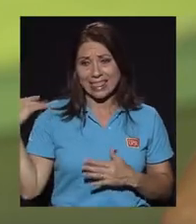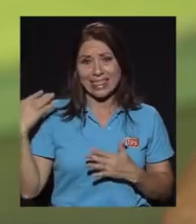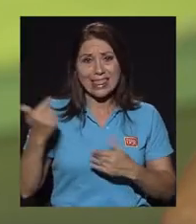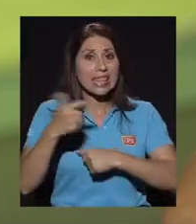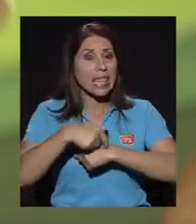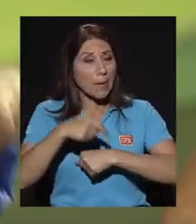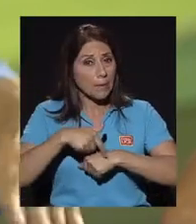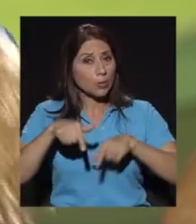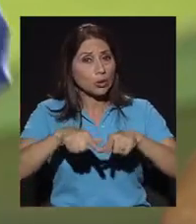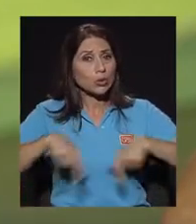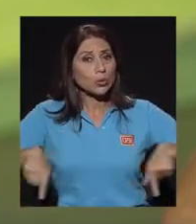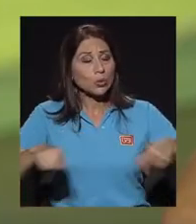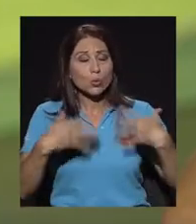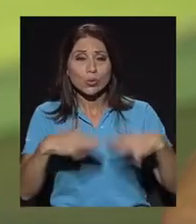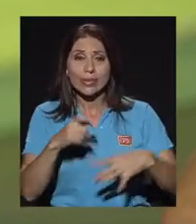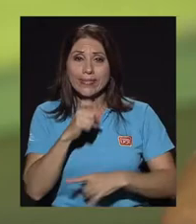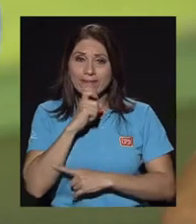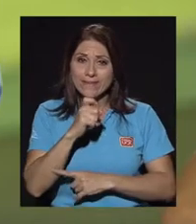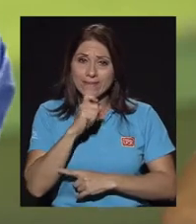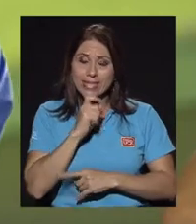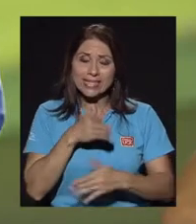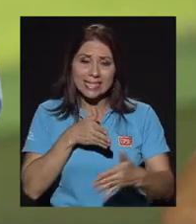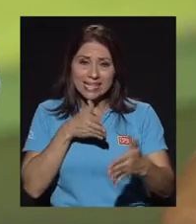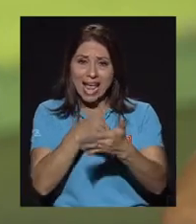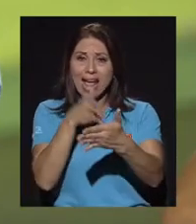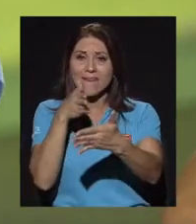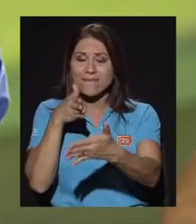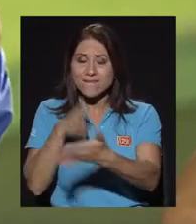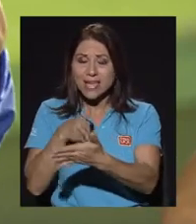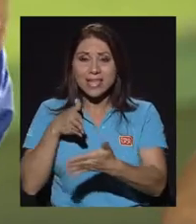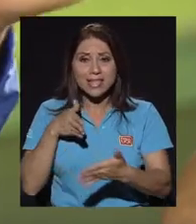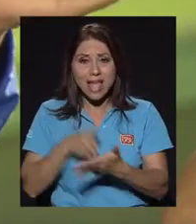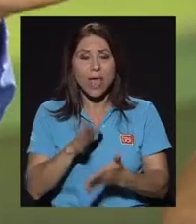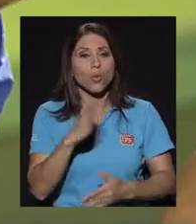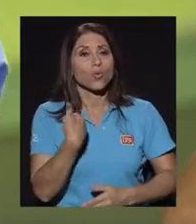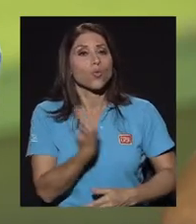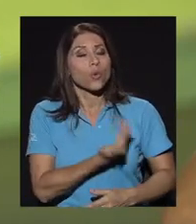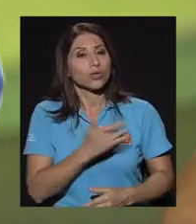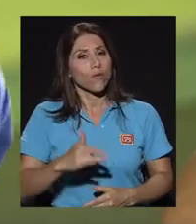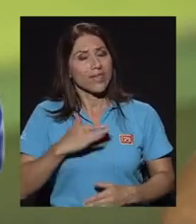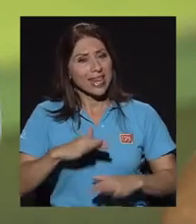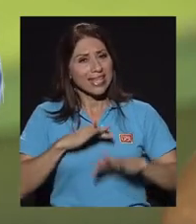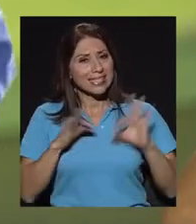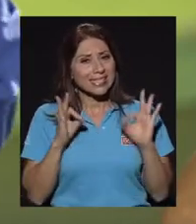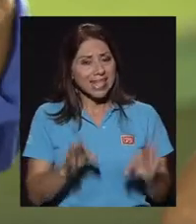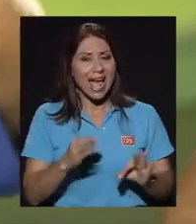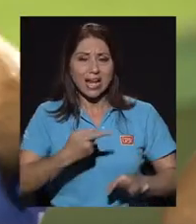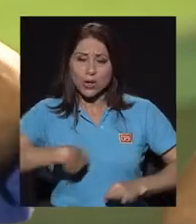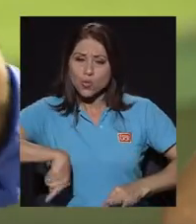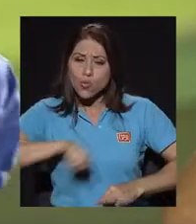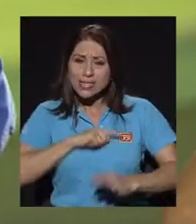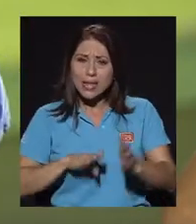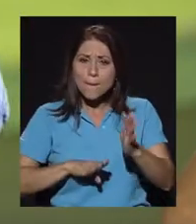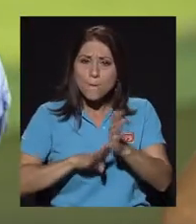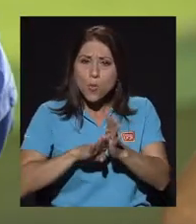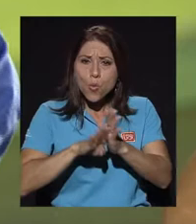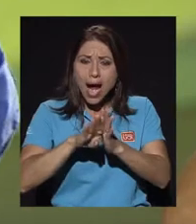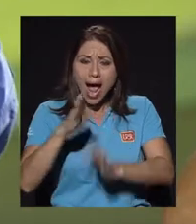épocas cantonales difíciles que han afectado pues nuestro bienestar, nuestra